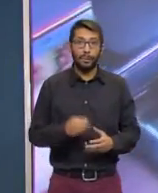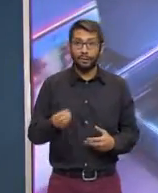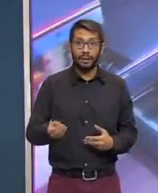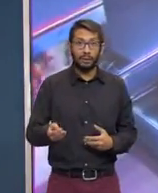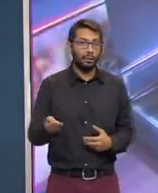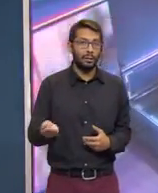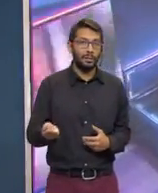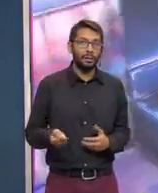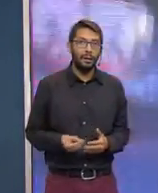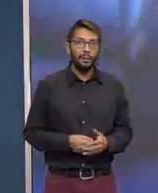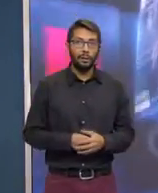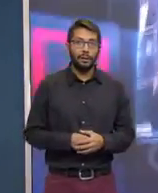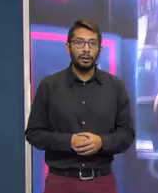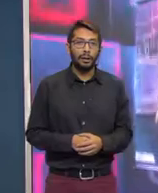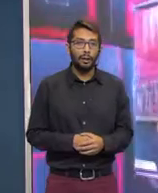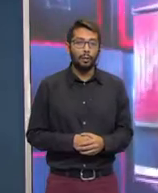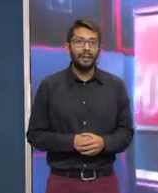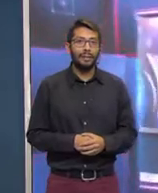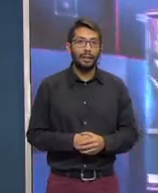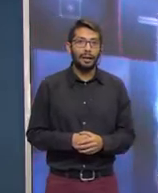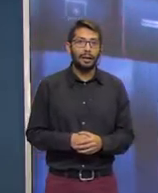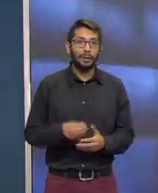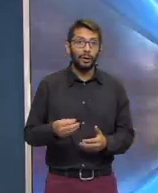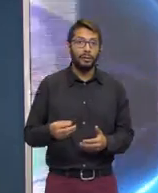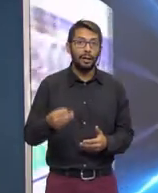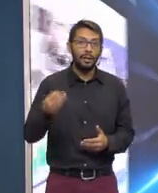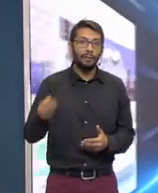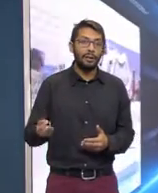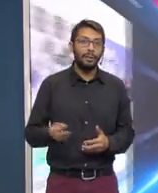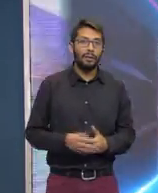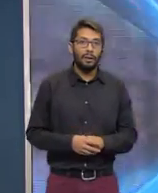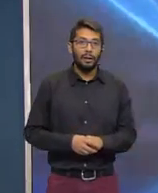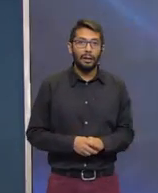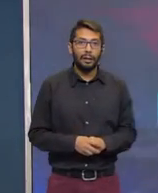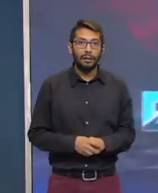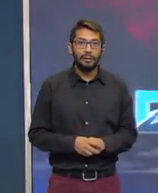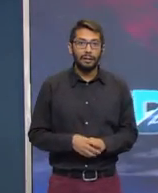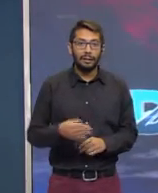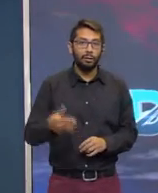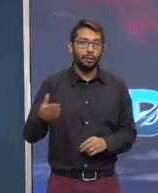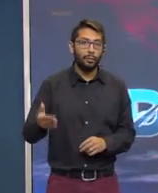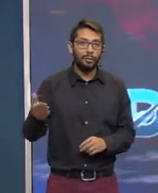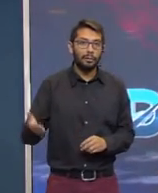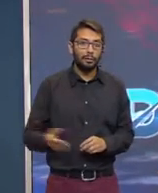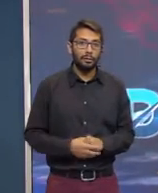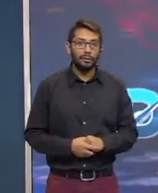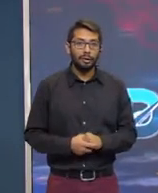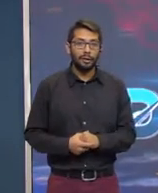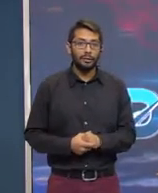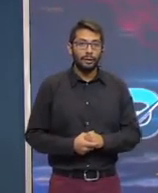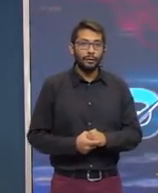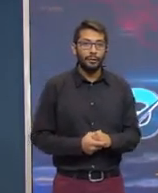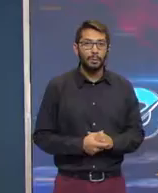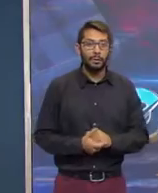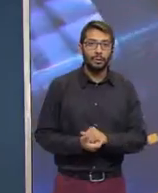comunicación. Vamos a estar atentos, evidentemente, porque cuál es la respuesta y finalmente si están o no de acuerdo con lo que se